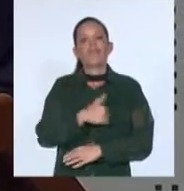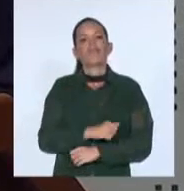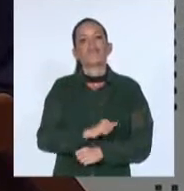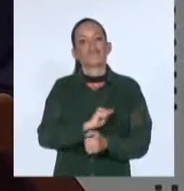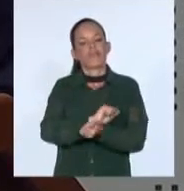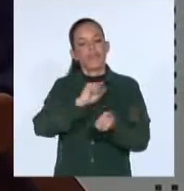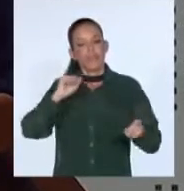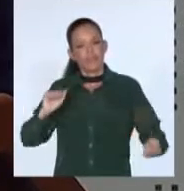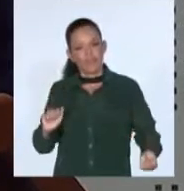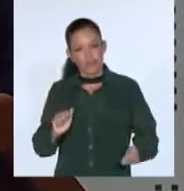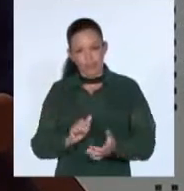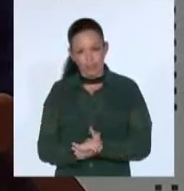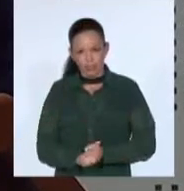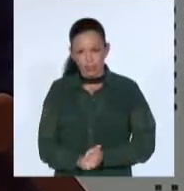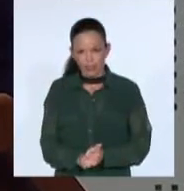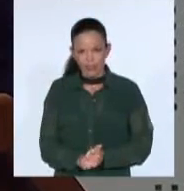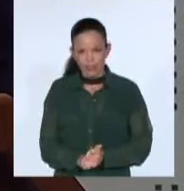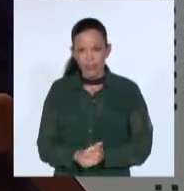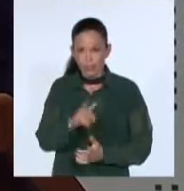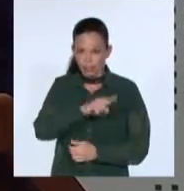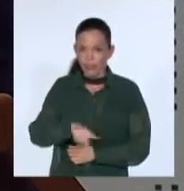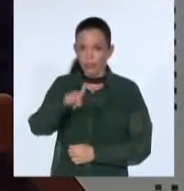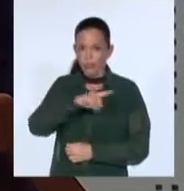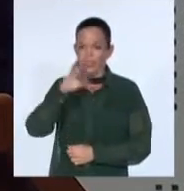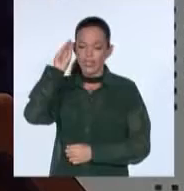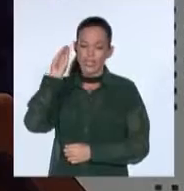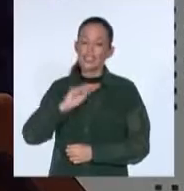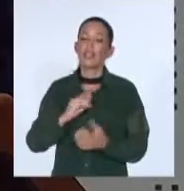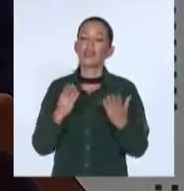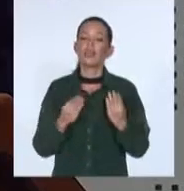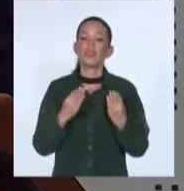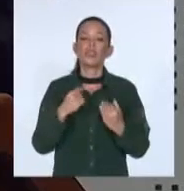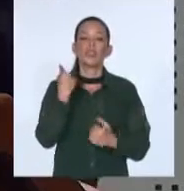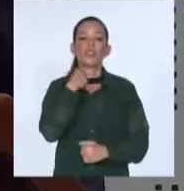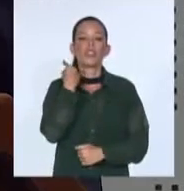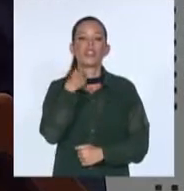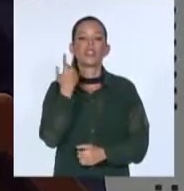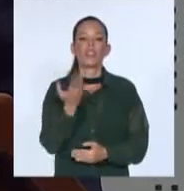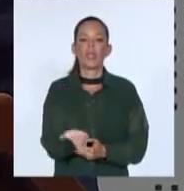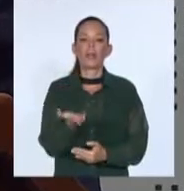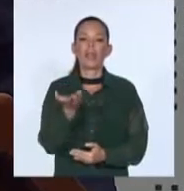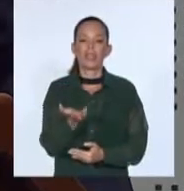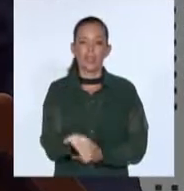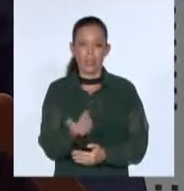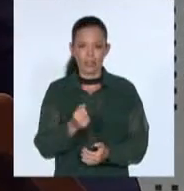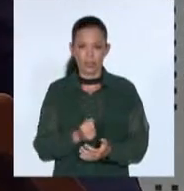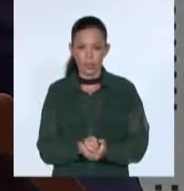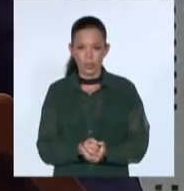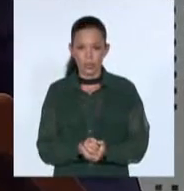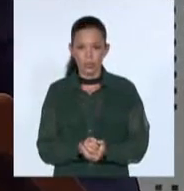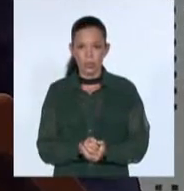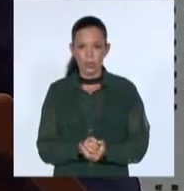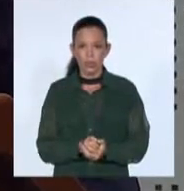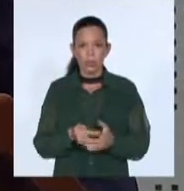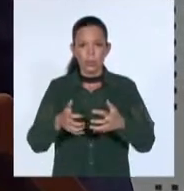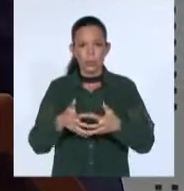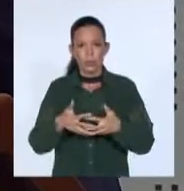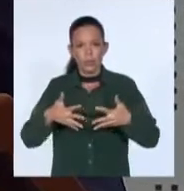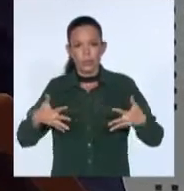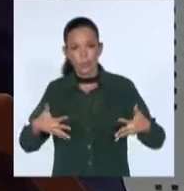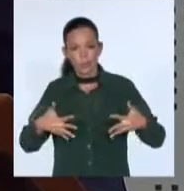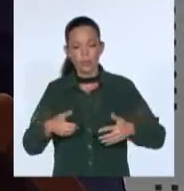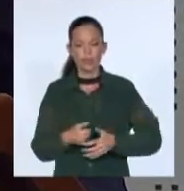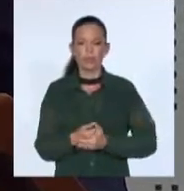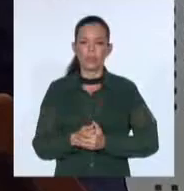Ustedes saben que ya llevamos muchos años demandando al Reino Unido que vuelva